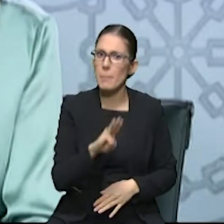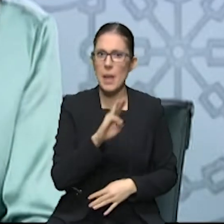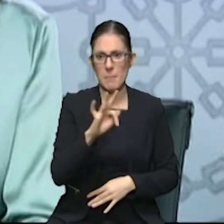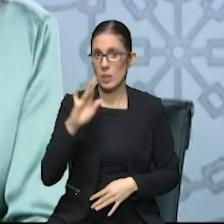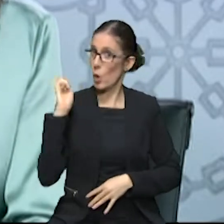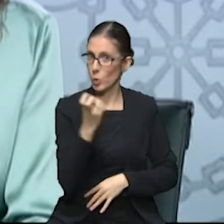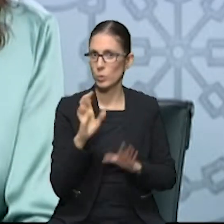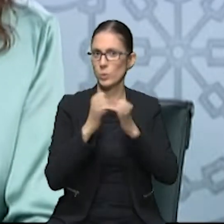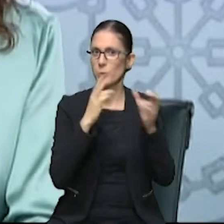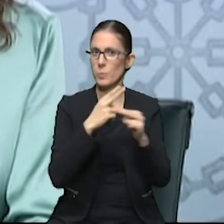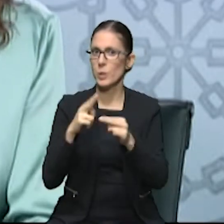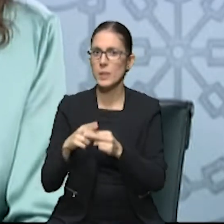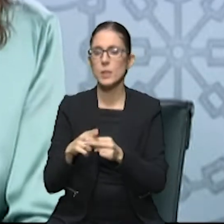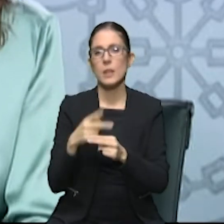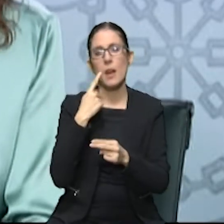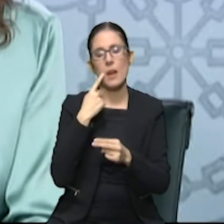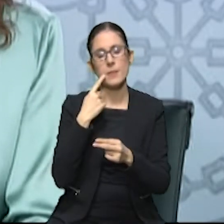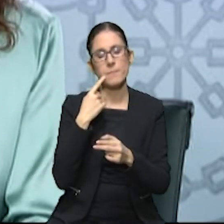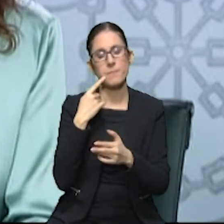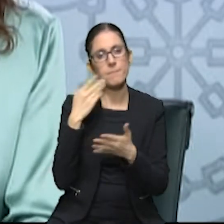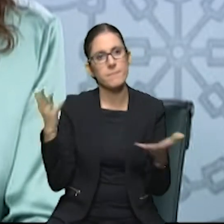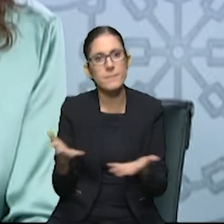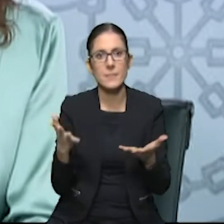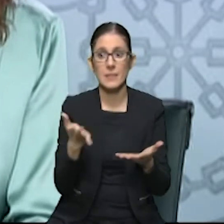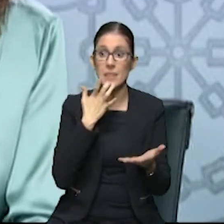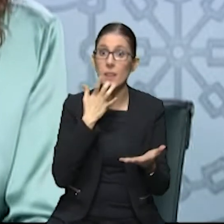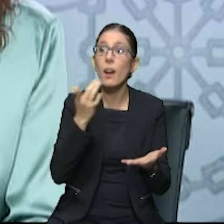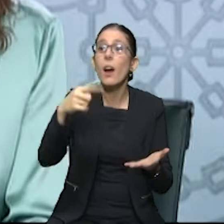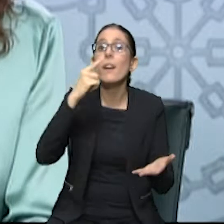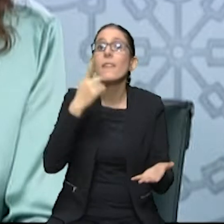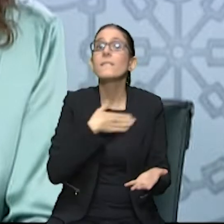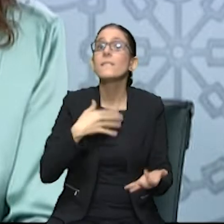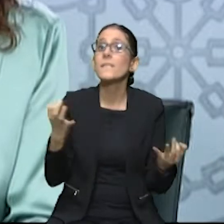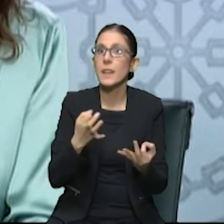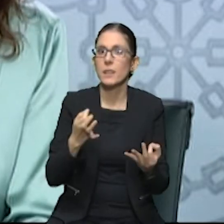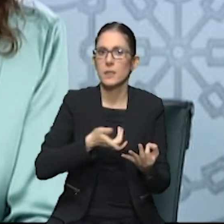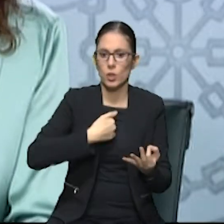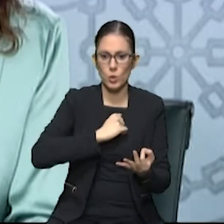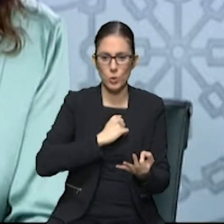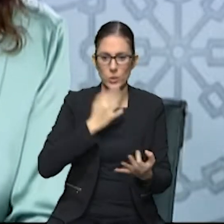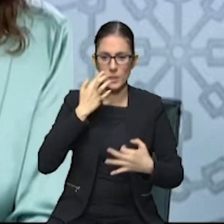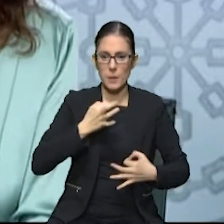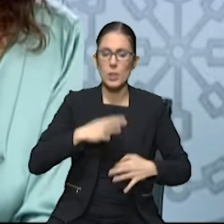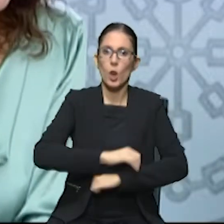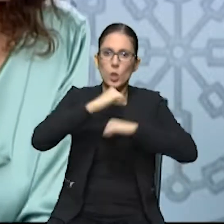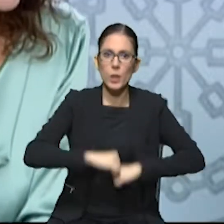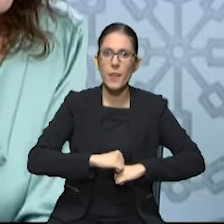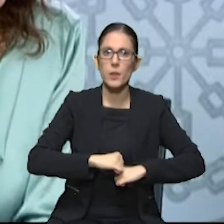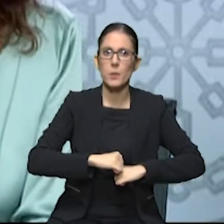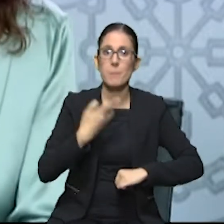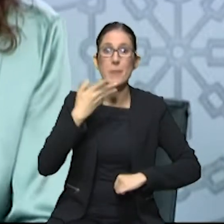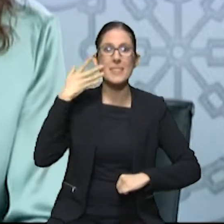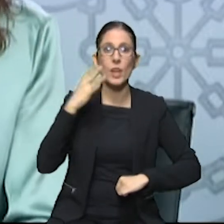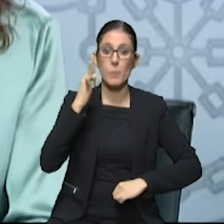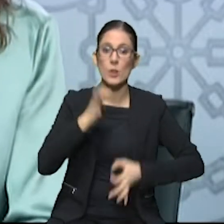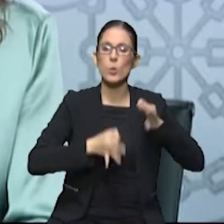oposición para que permitan, si realmente queremos velar por la consolidación, el prestigio y el buen funcionamiento de la justicia,